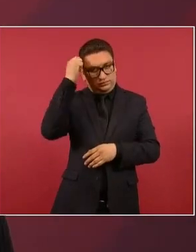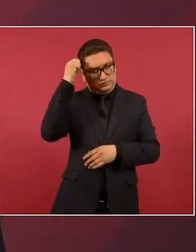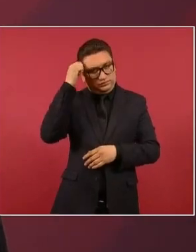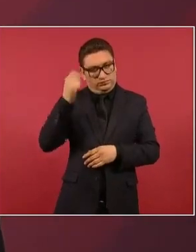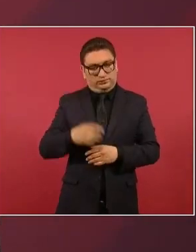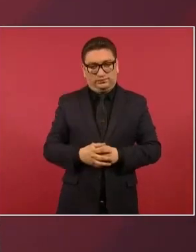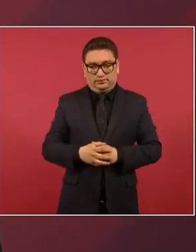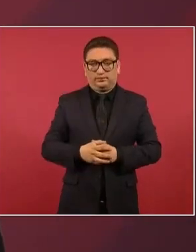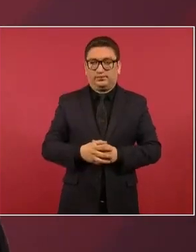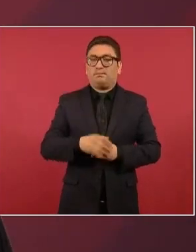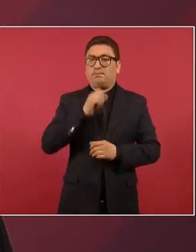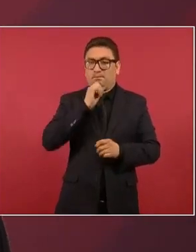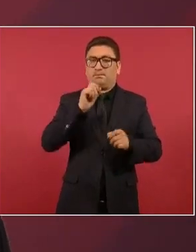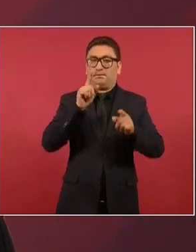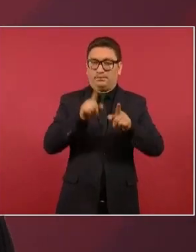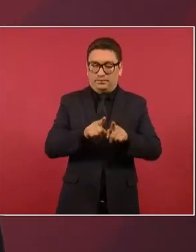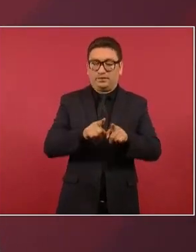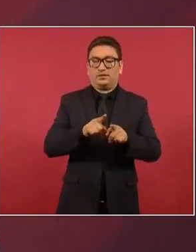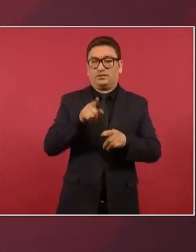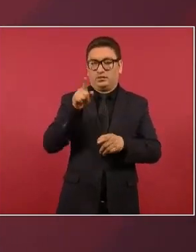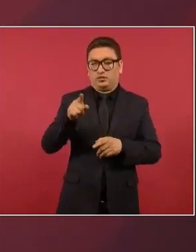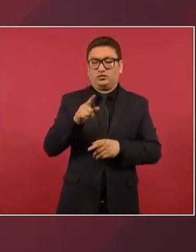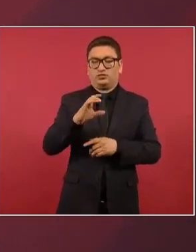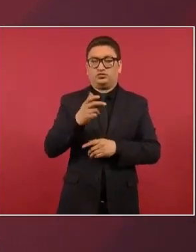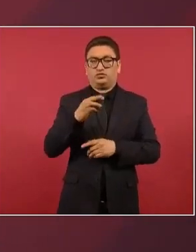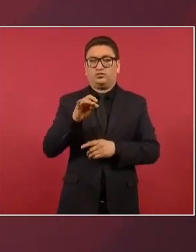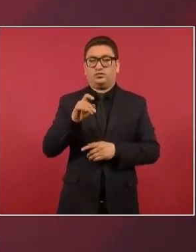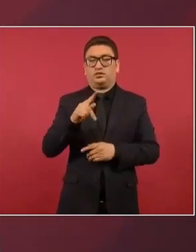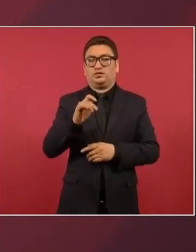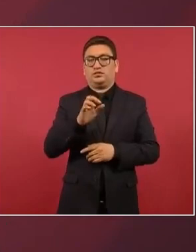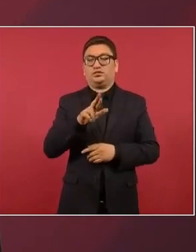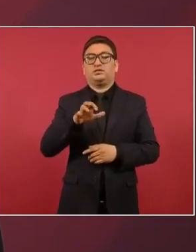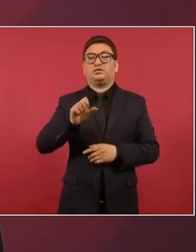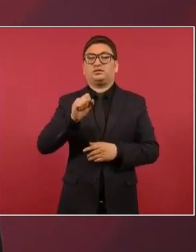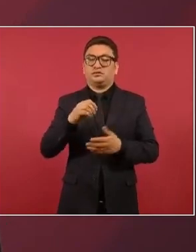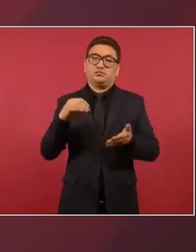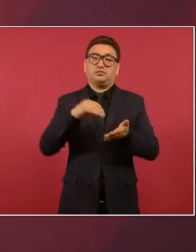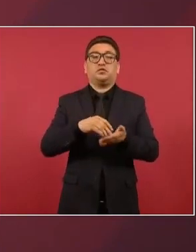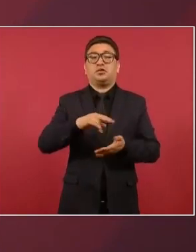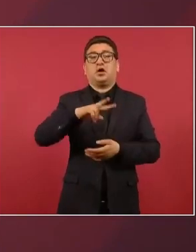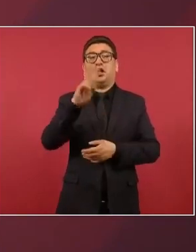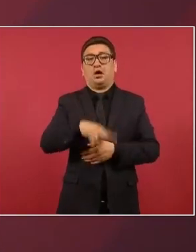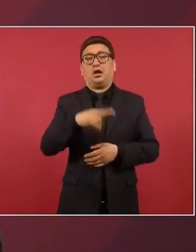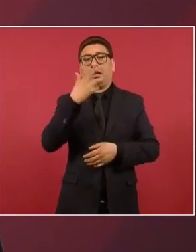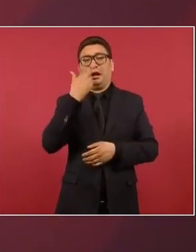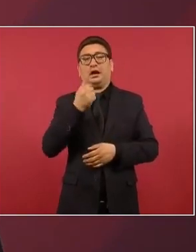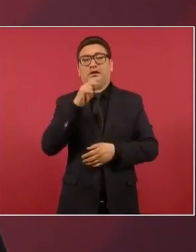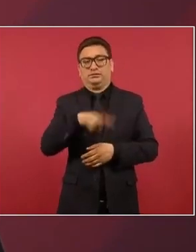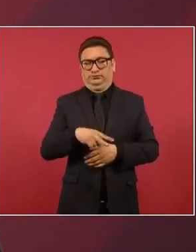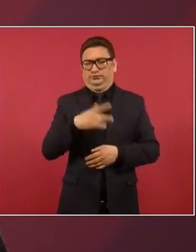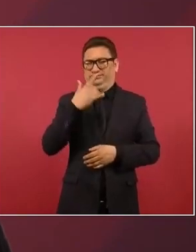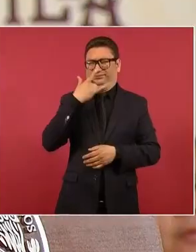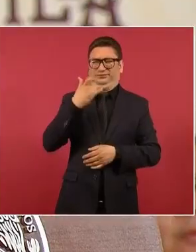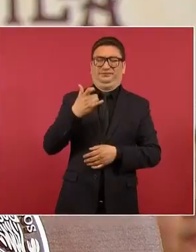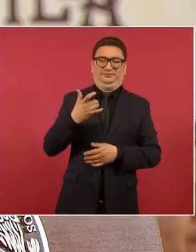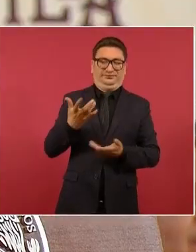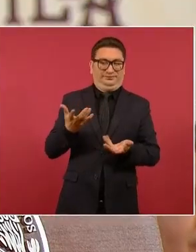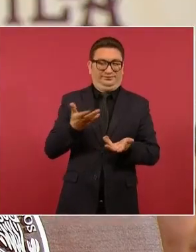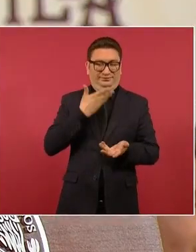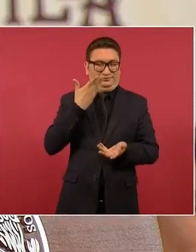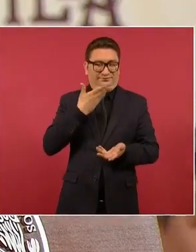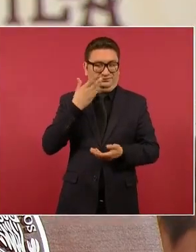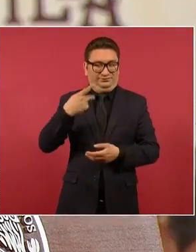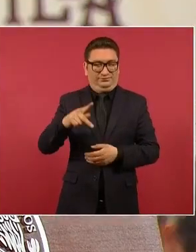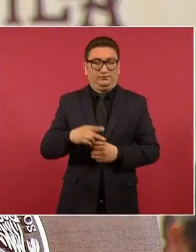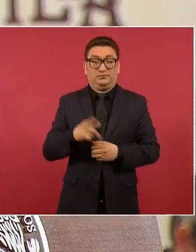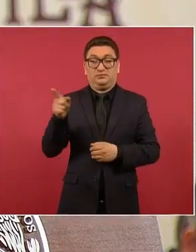También, fiel a su estilo, Chumel Torres dio por cierto el anuncio. Qué raro, ¿verdad? Y